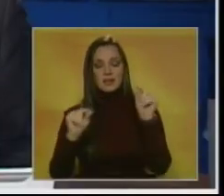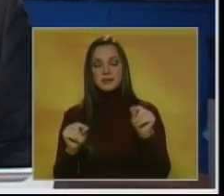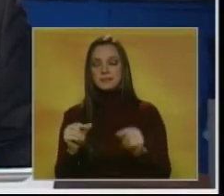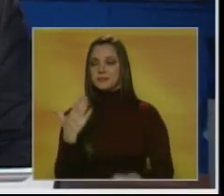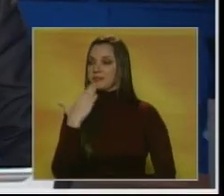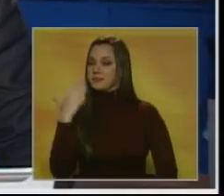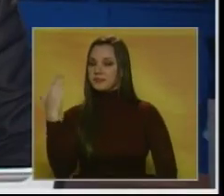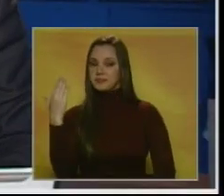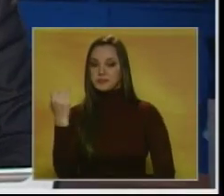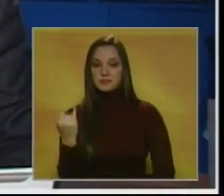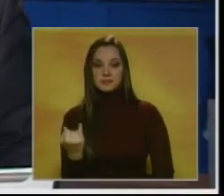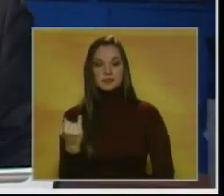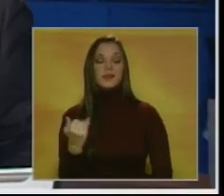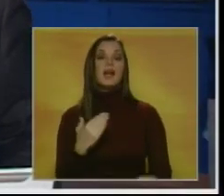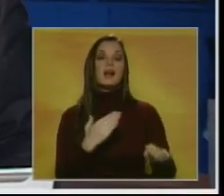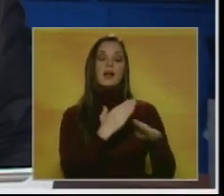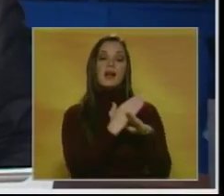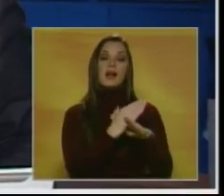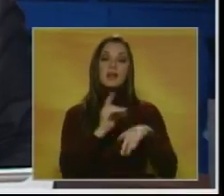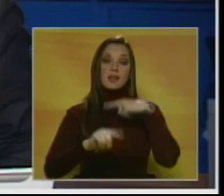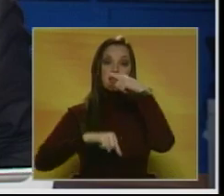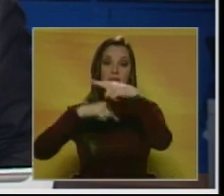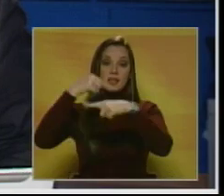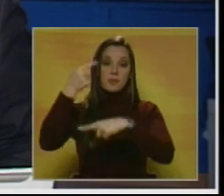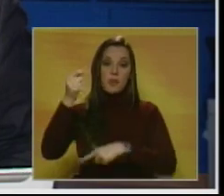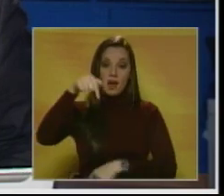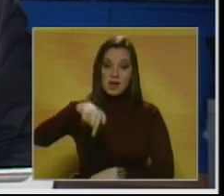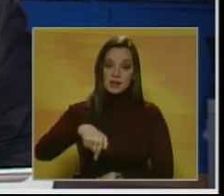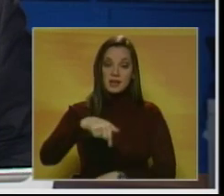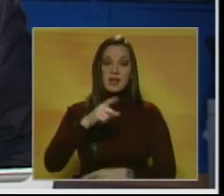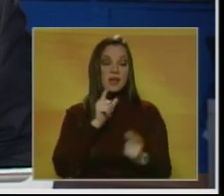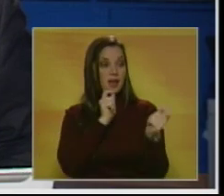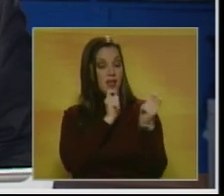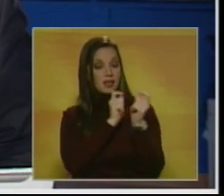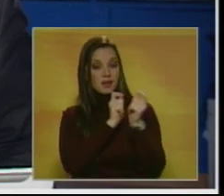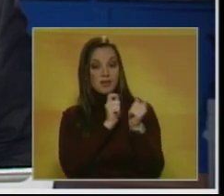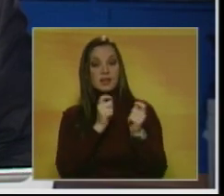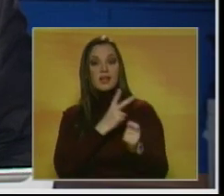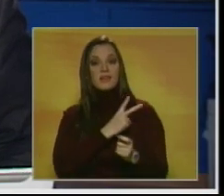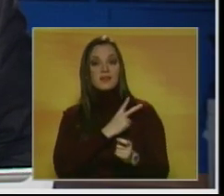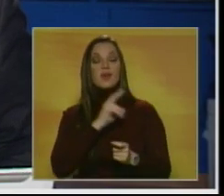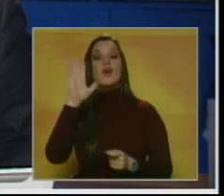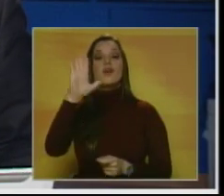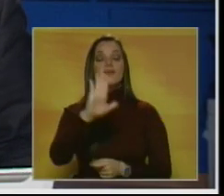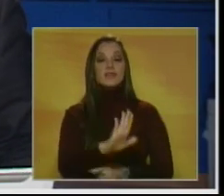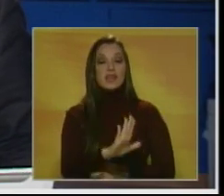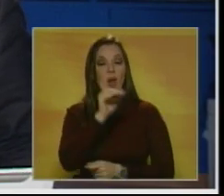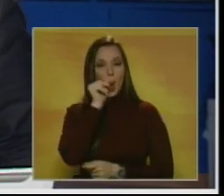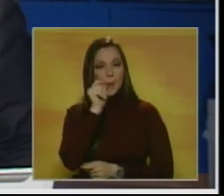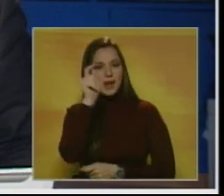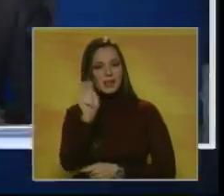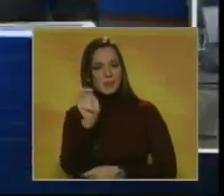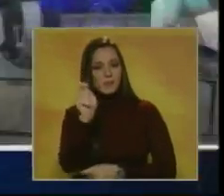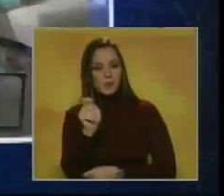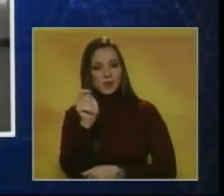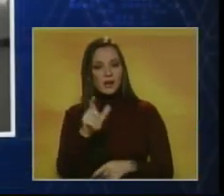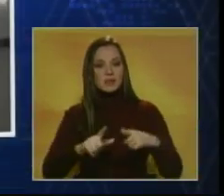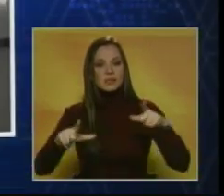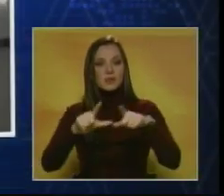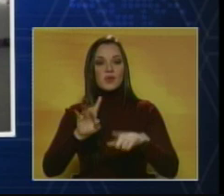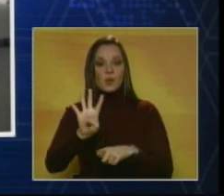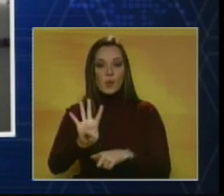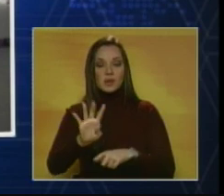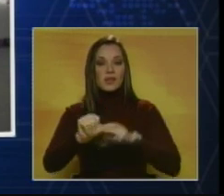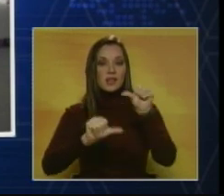gracias, Federica. Vamos a hacer una pausa. Al regreso en entrevista a Venevisión nos acompaña Jesús Faría. Él es candidato a diputado por el Circuito 4 del